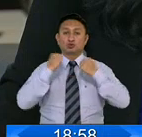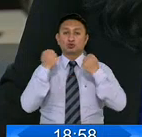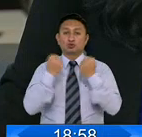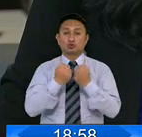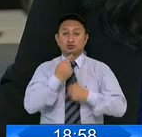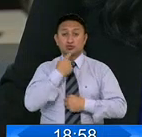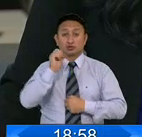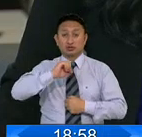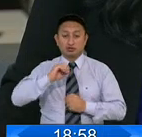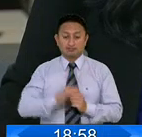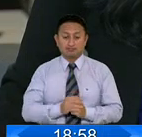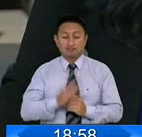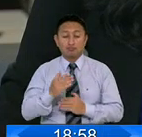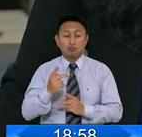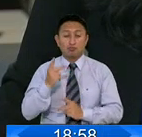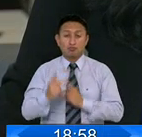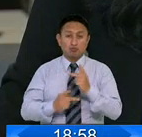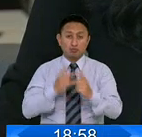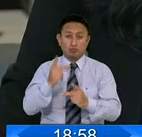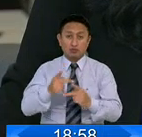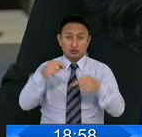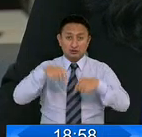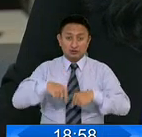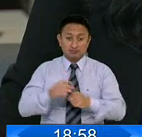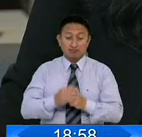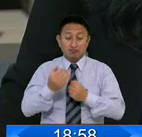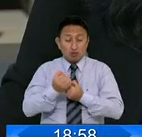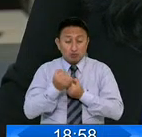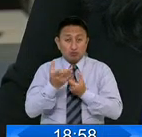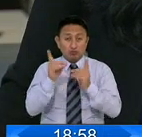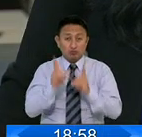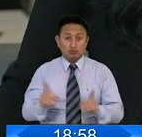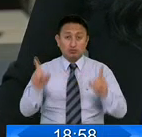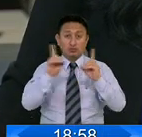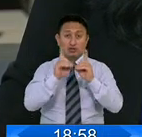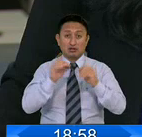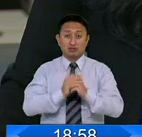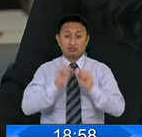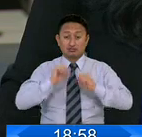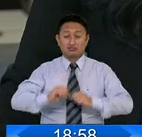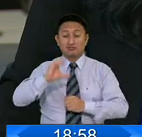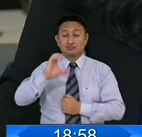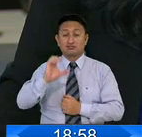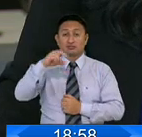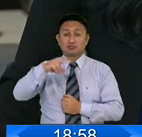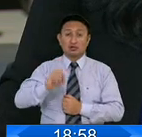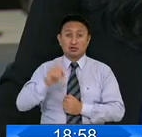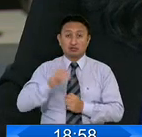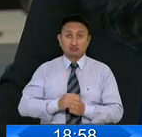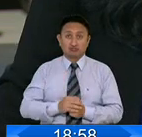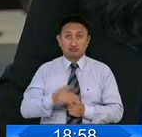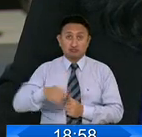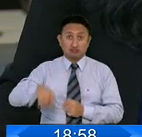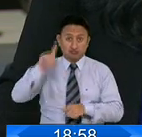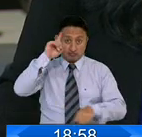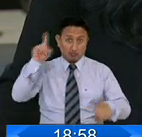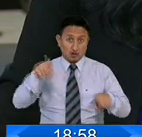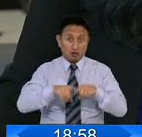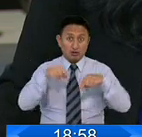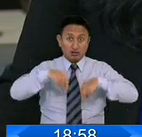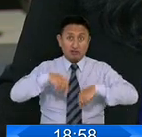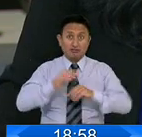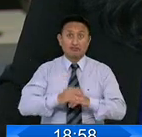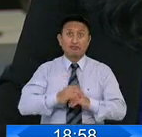advierten que los procedimientos para la transmisión de resultados que implementaría el CNE no estarían acorde con las disposiciones